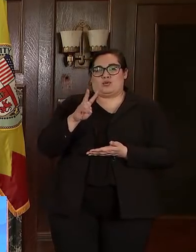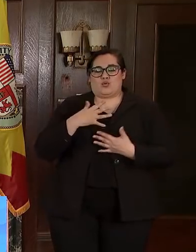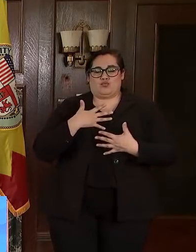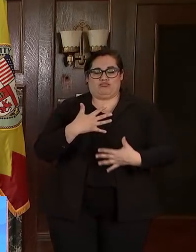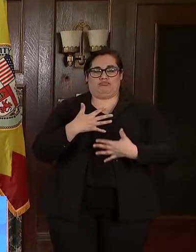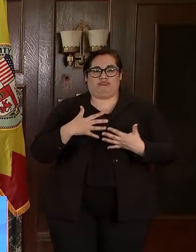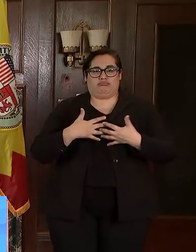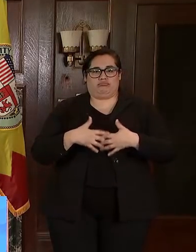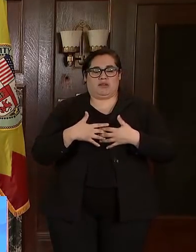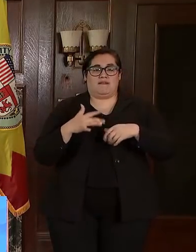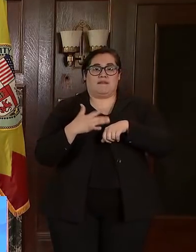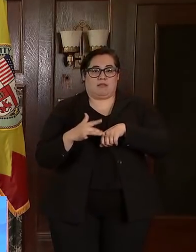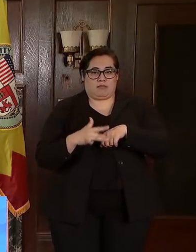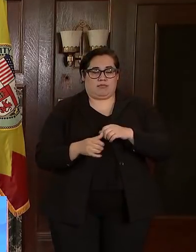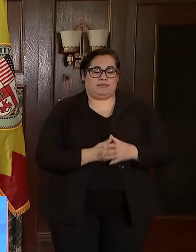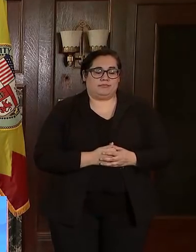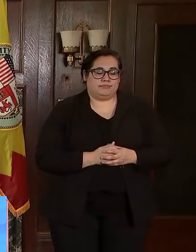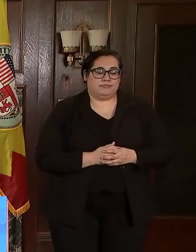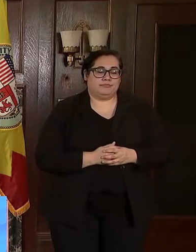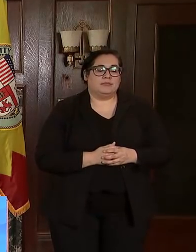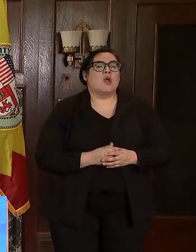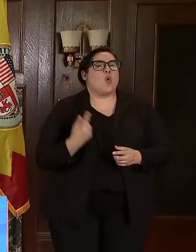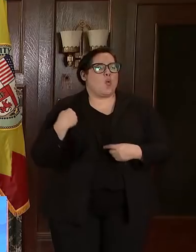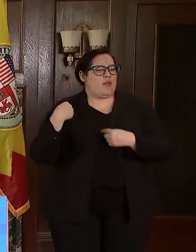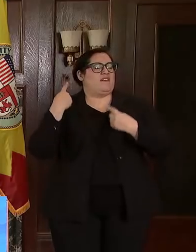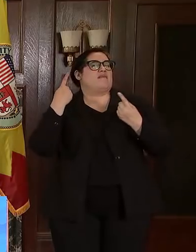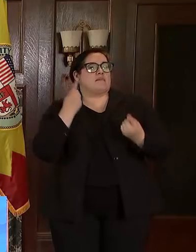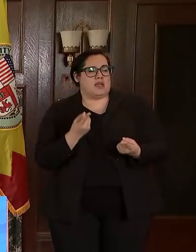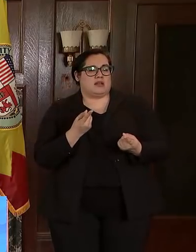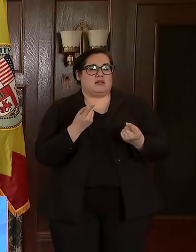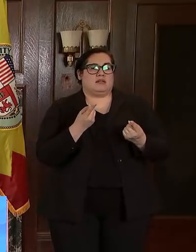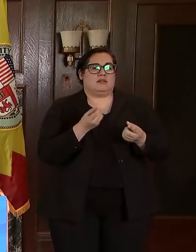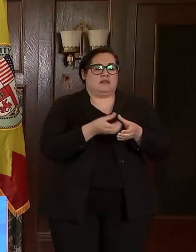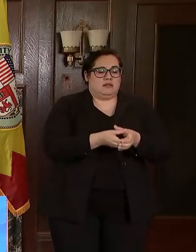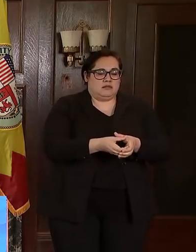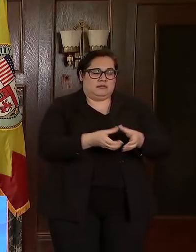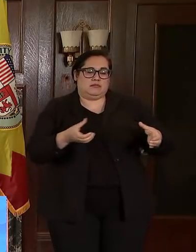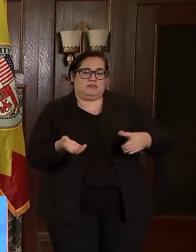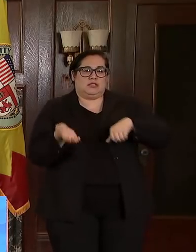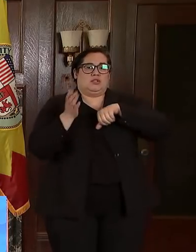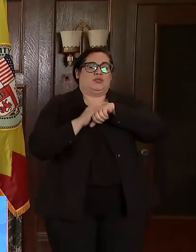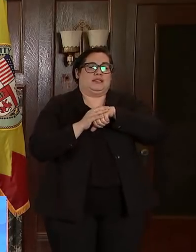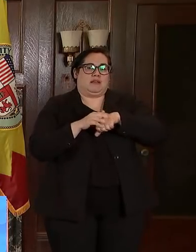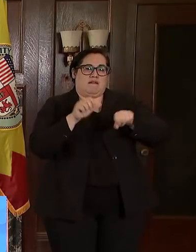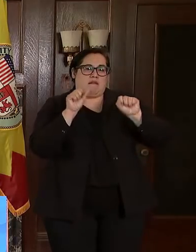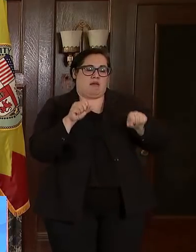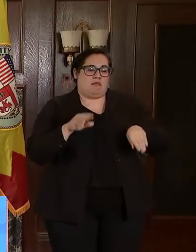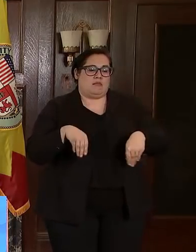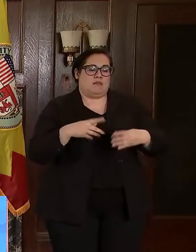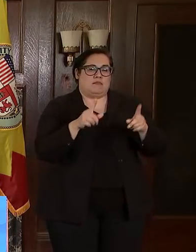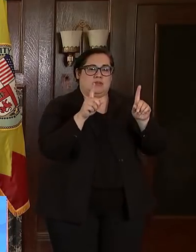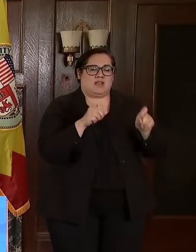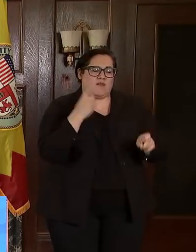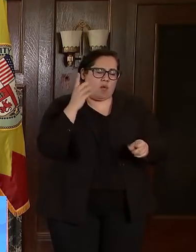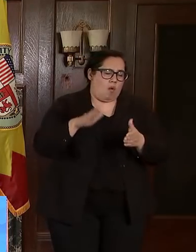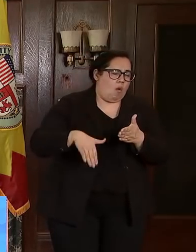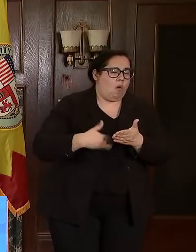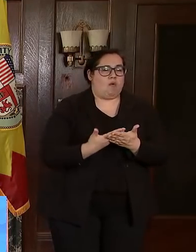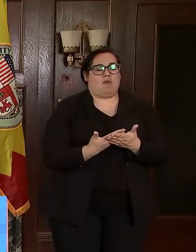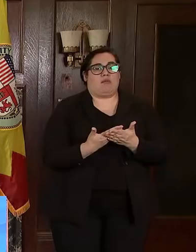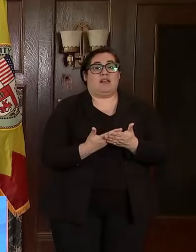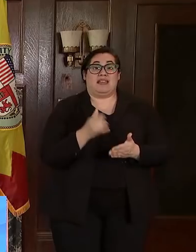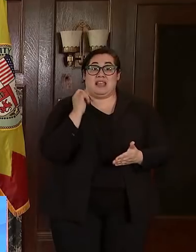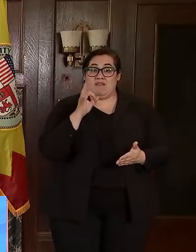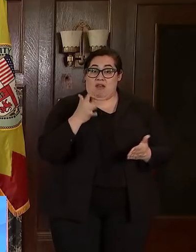respiradores disponibles. Hemos ampliado el acceso a pruebas para todos,